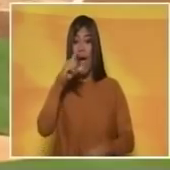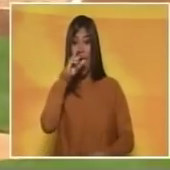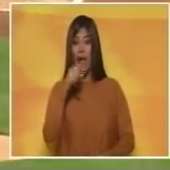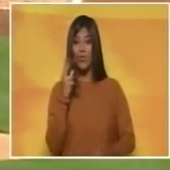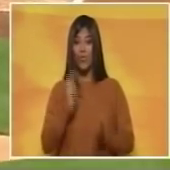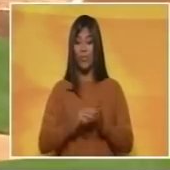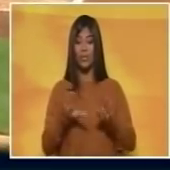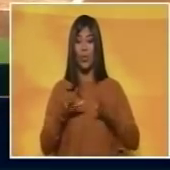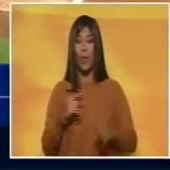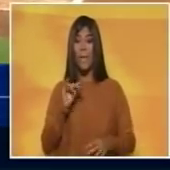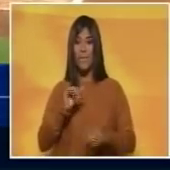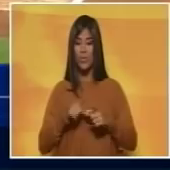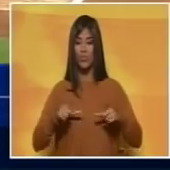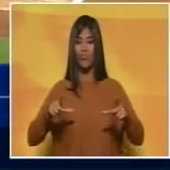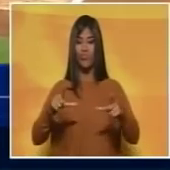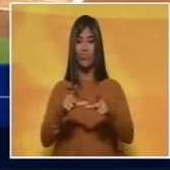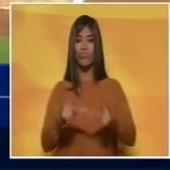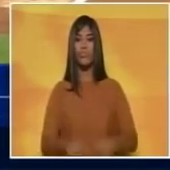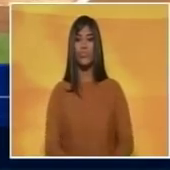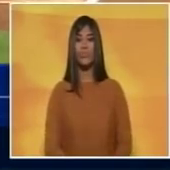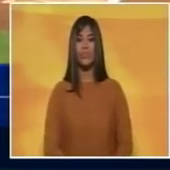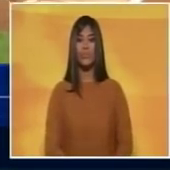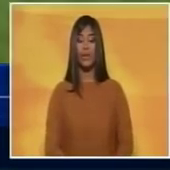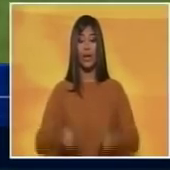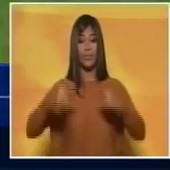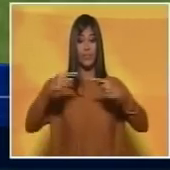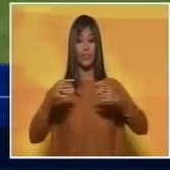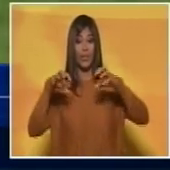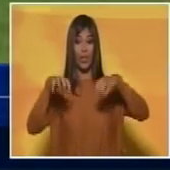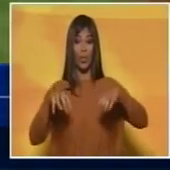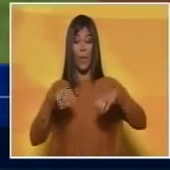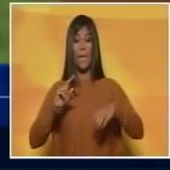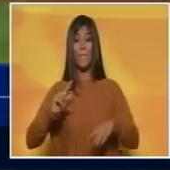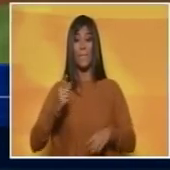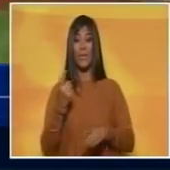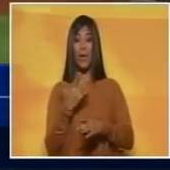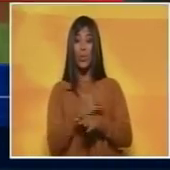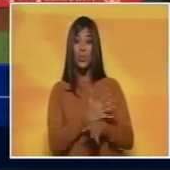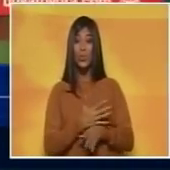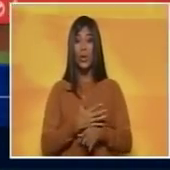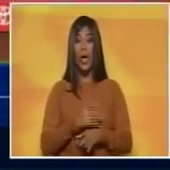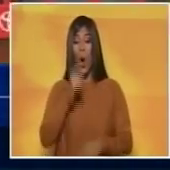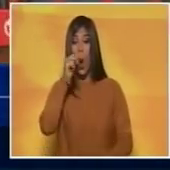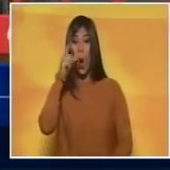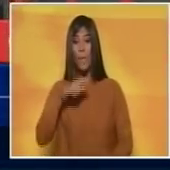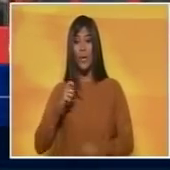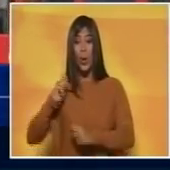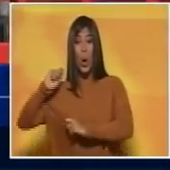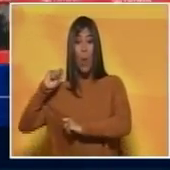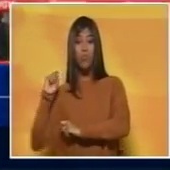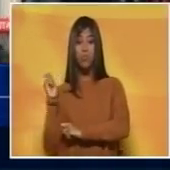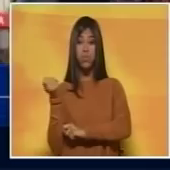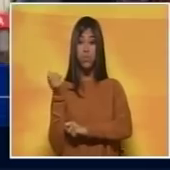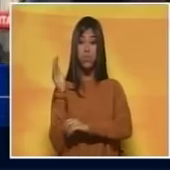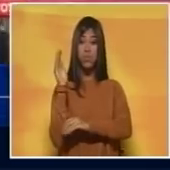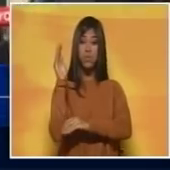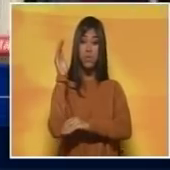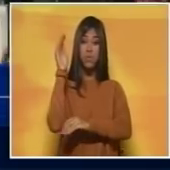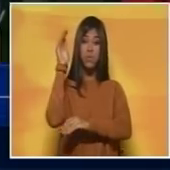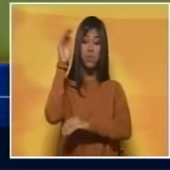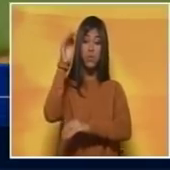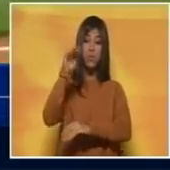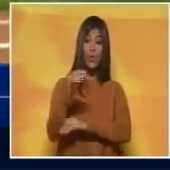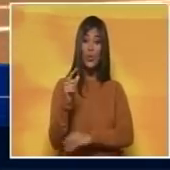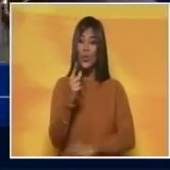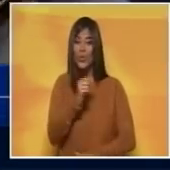nuestro recorrido en el Citizens Bank Park. Phillies ante Cascabeles, primer episodio. Y David Peralta que conecta este tablazo